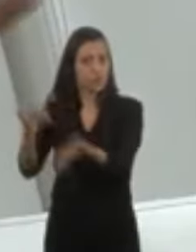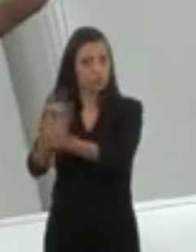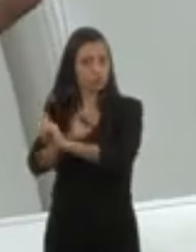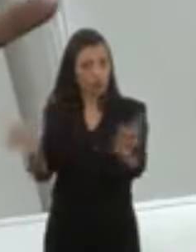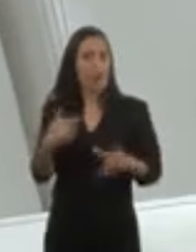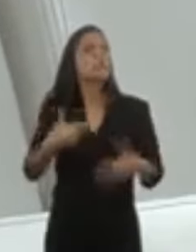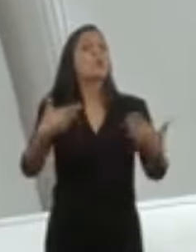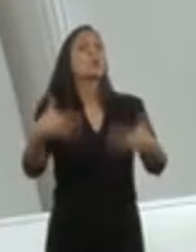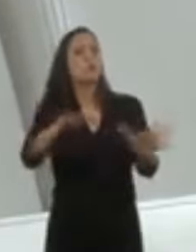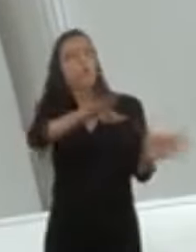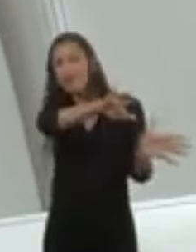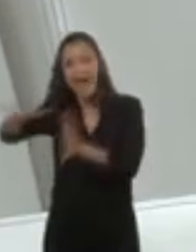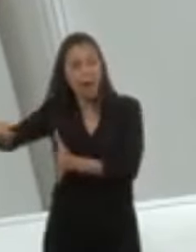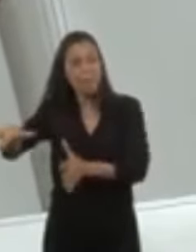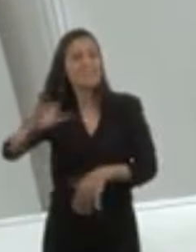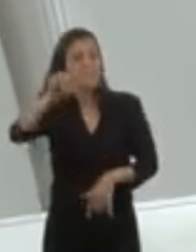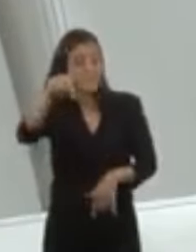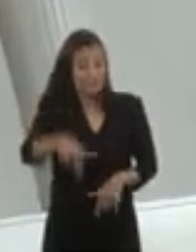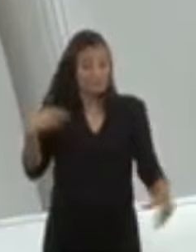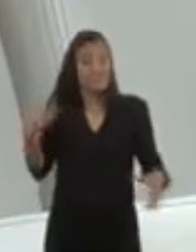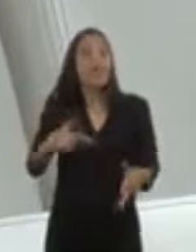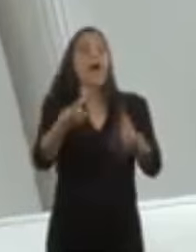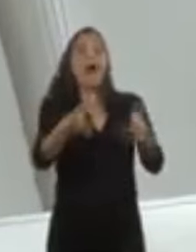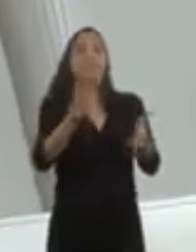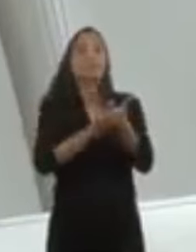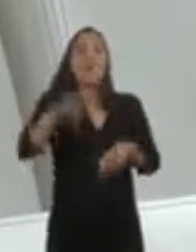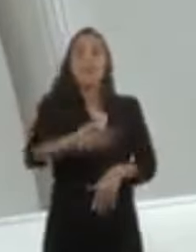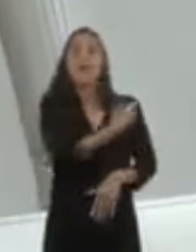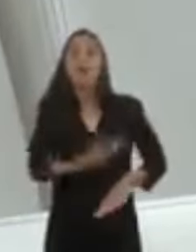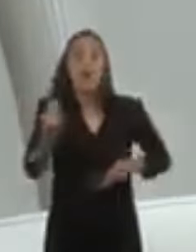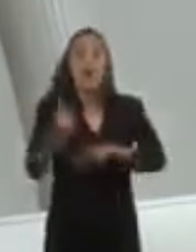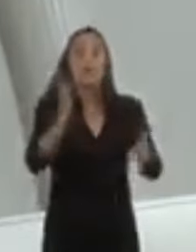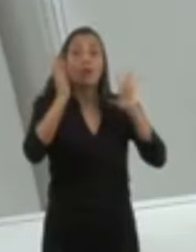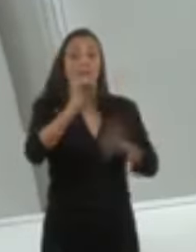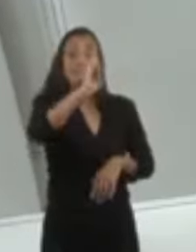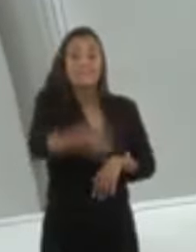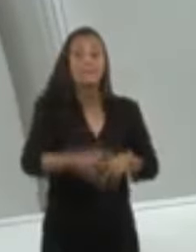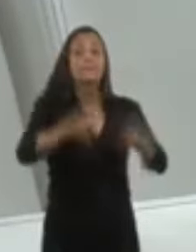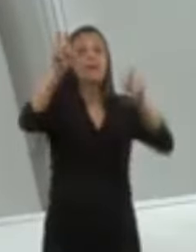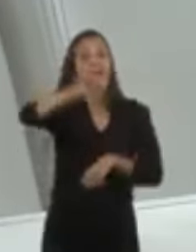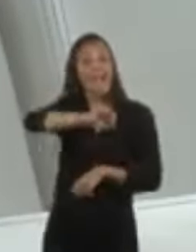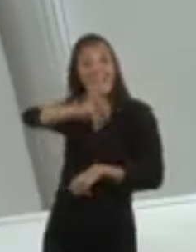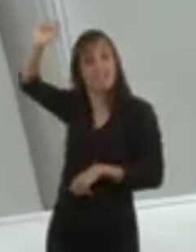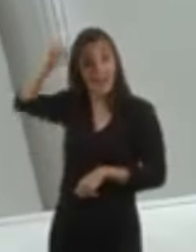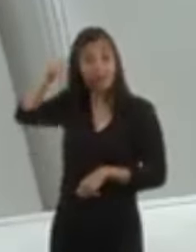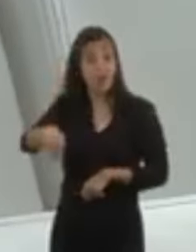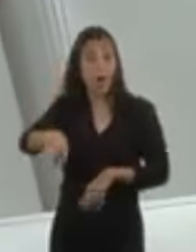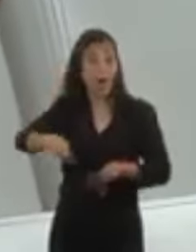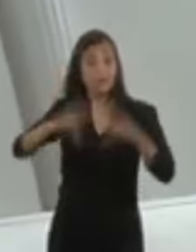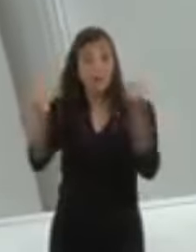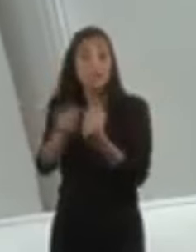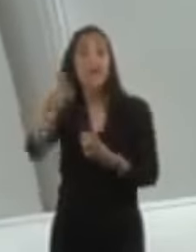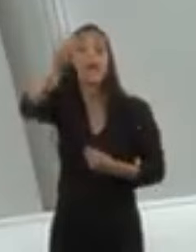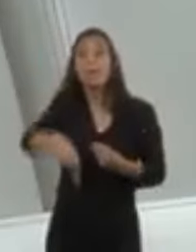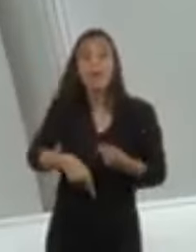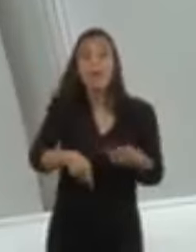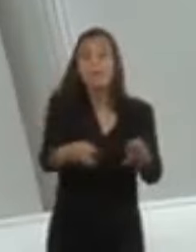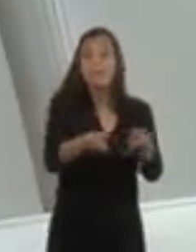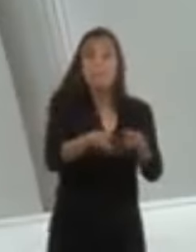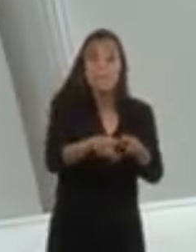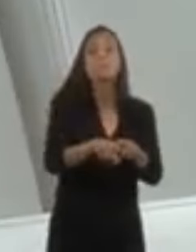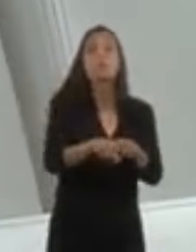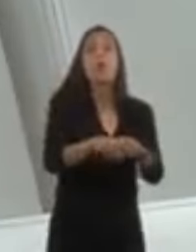Pero no importa lo que sí pasó en estos 9 meses y por decisión es que la inflación que tenemos acumulada se debe a la devaluación que hizo